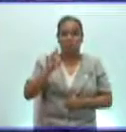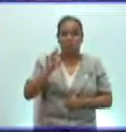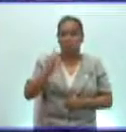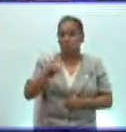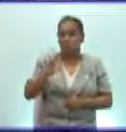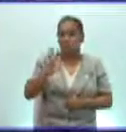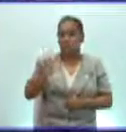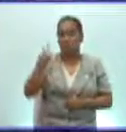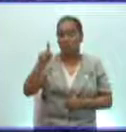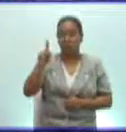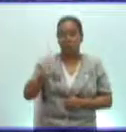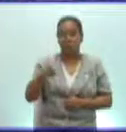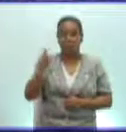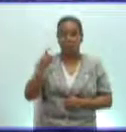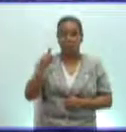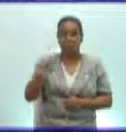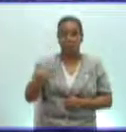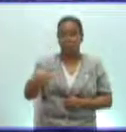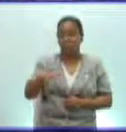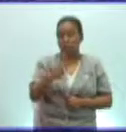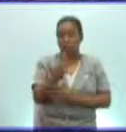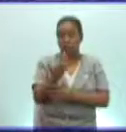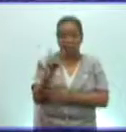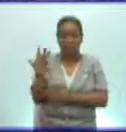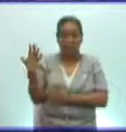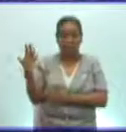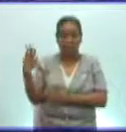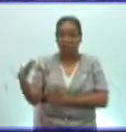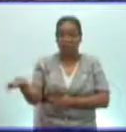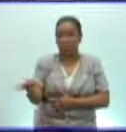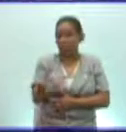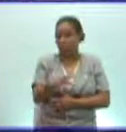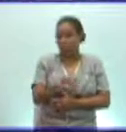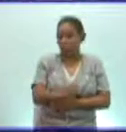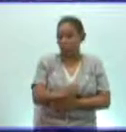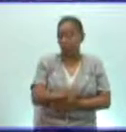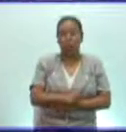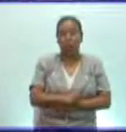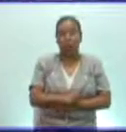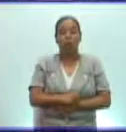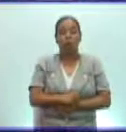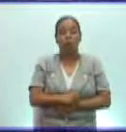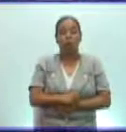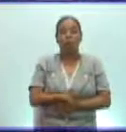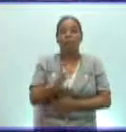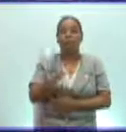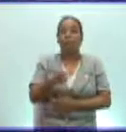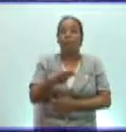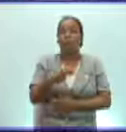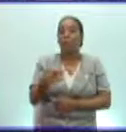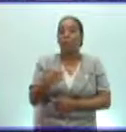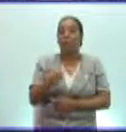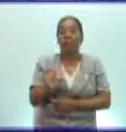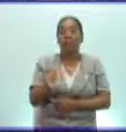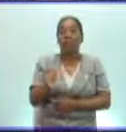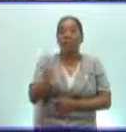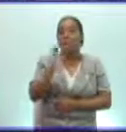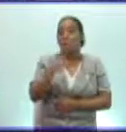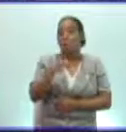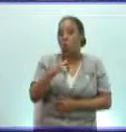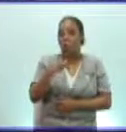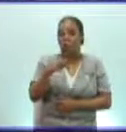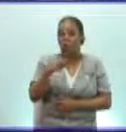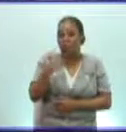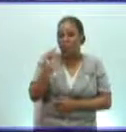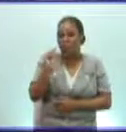sean de huerto, ornamentales, en fin, generalmente todas las plantas con un pH prácticamente neutro, un poquito